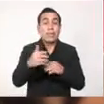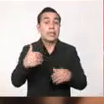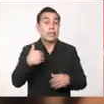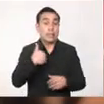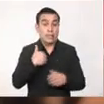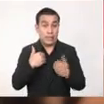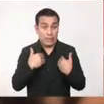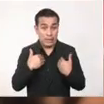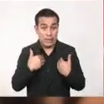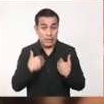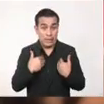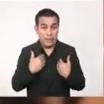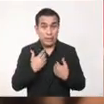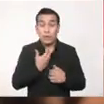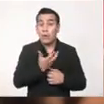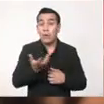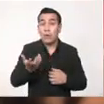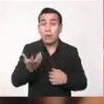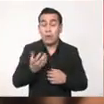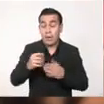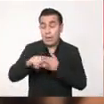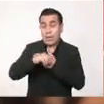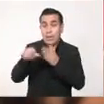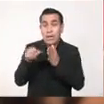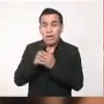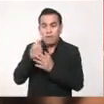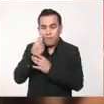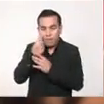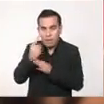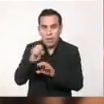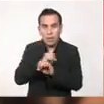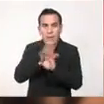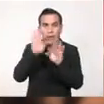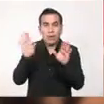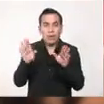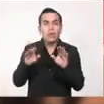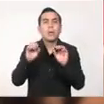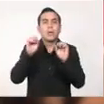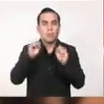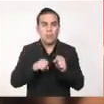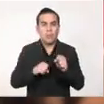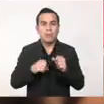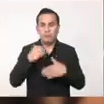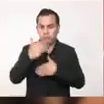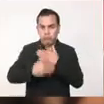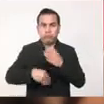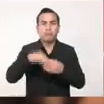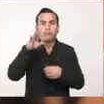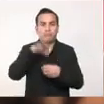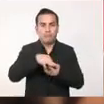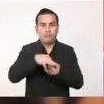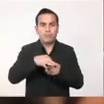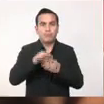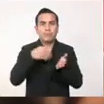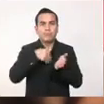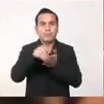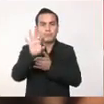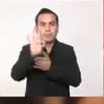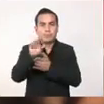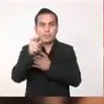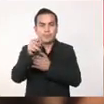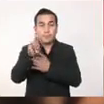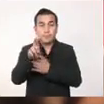elementos fácticos y la Asamblea Legislativa verifique, la Asamblea tiene que proceder. Así se